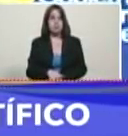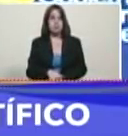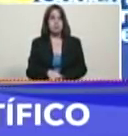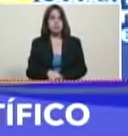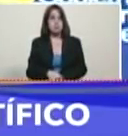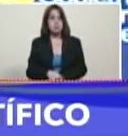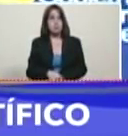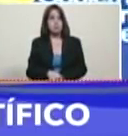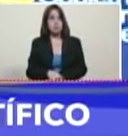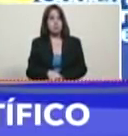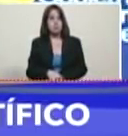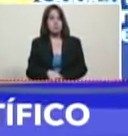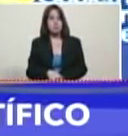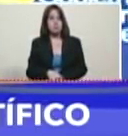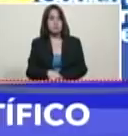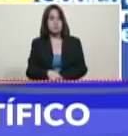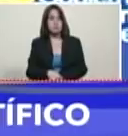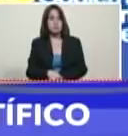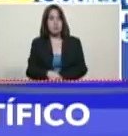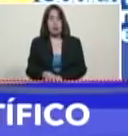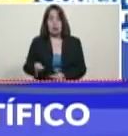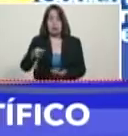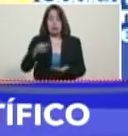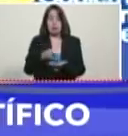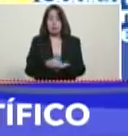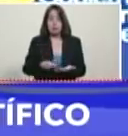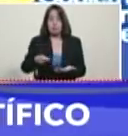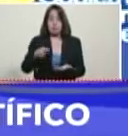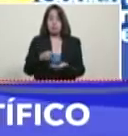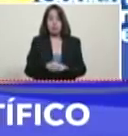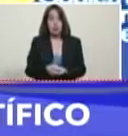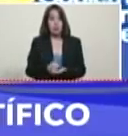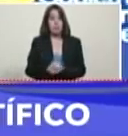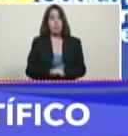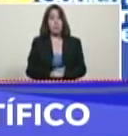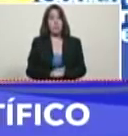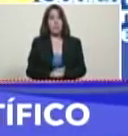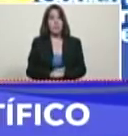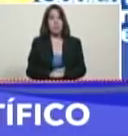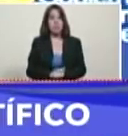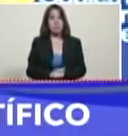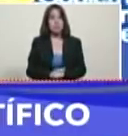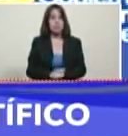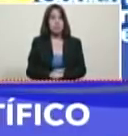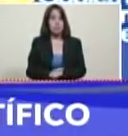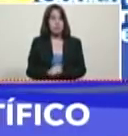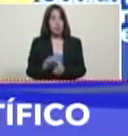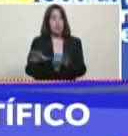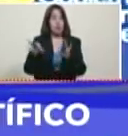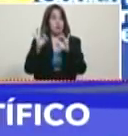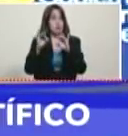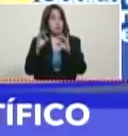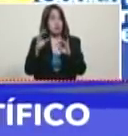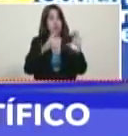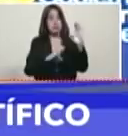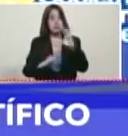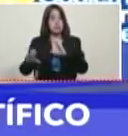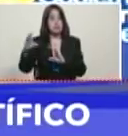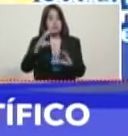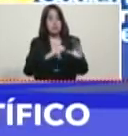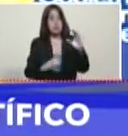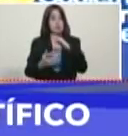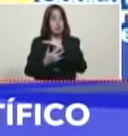Impresionante. Se ha hecho una inversión importante. Se ha hecho una atención especial a la ciencia, a la tecnología,